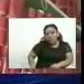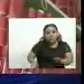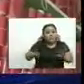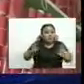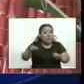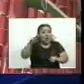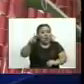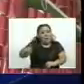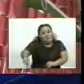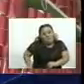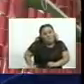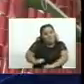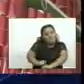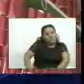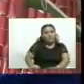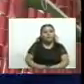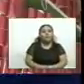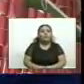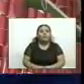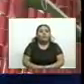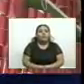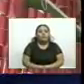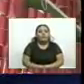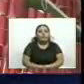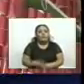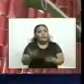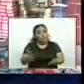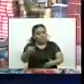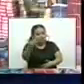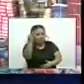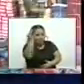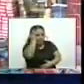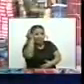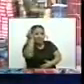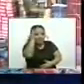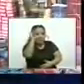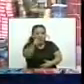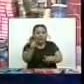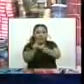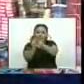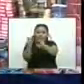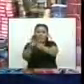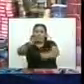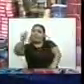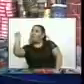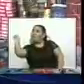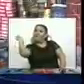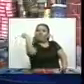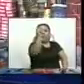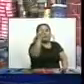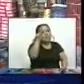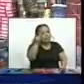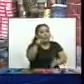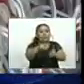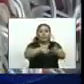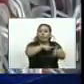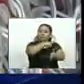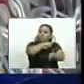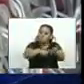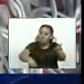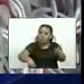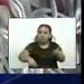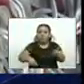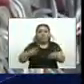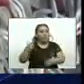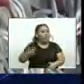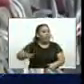y generar pues una explosión. Como muchos ya sabemos, los silbadores también están prohibidos y es que durante